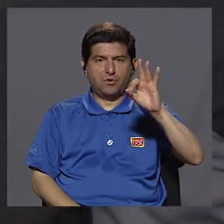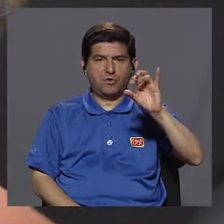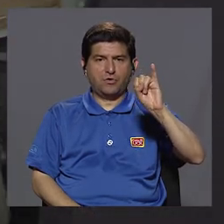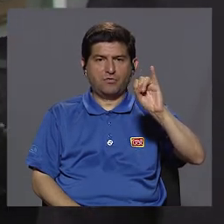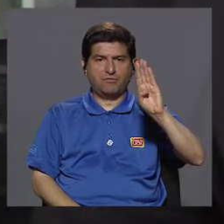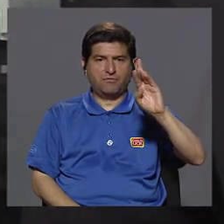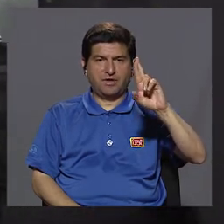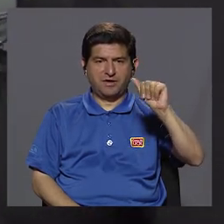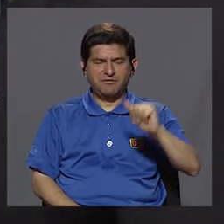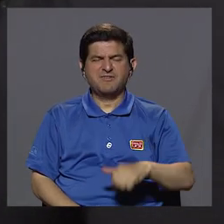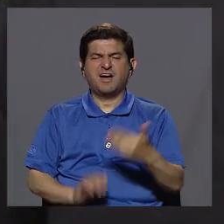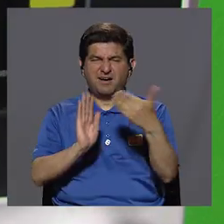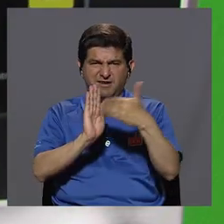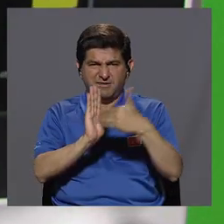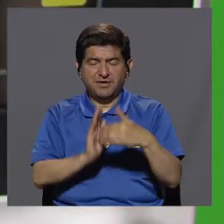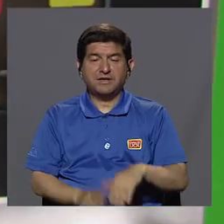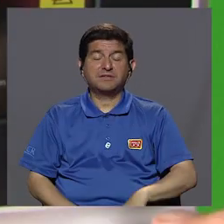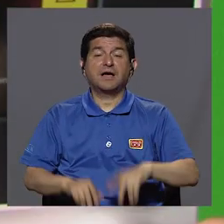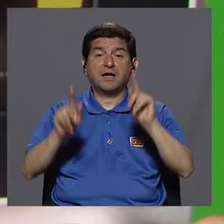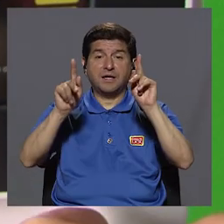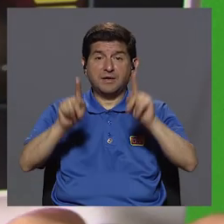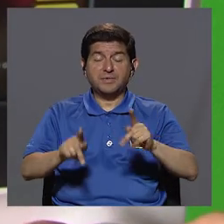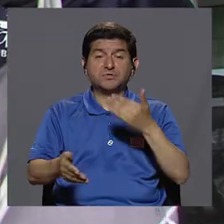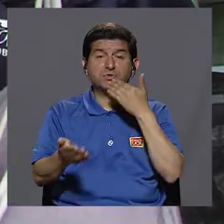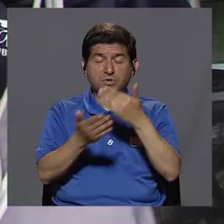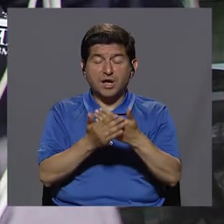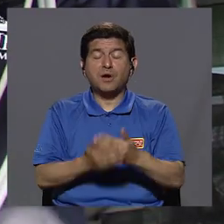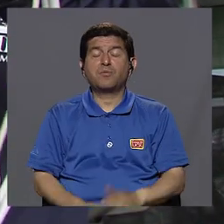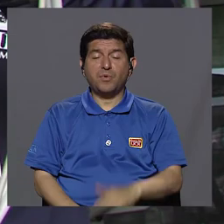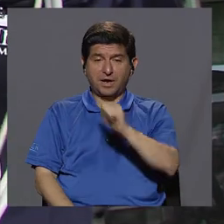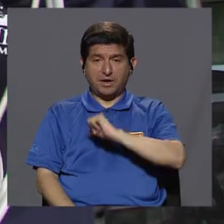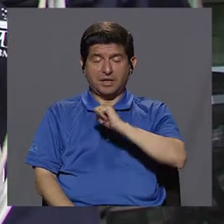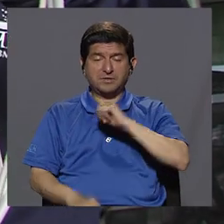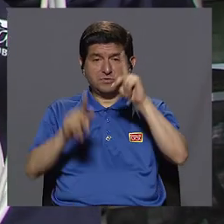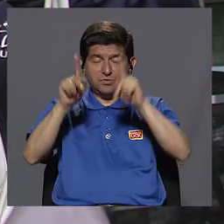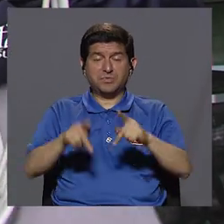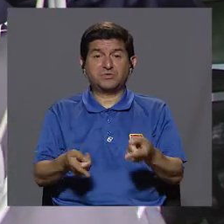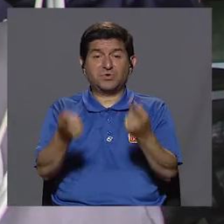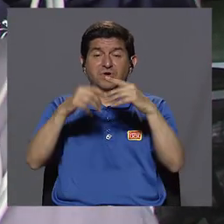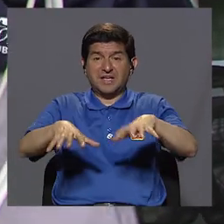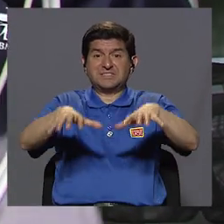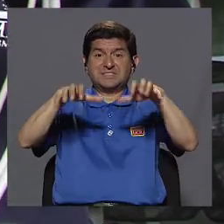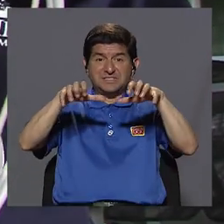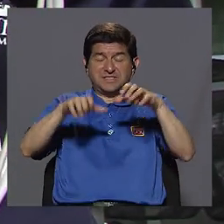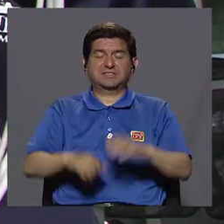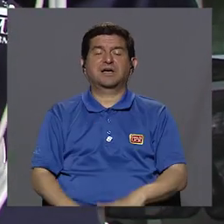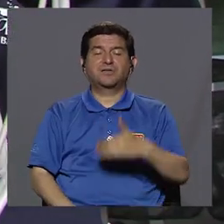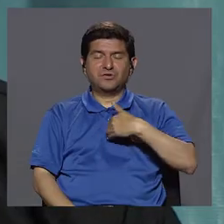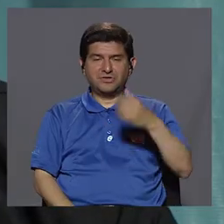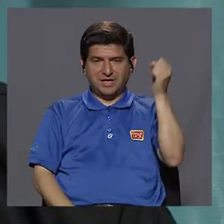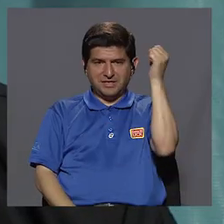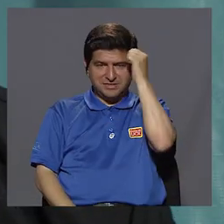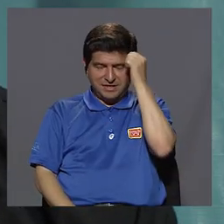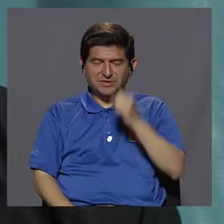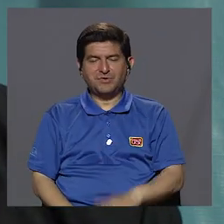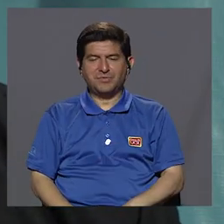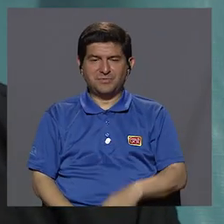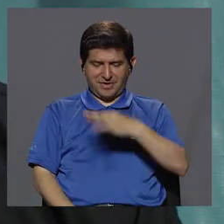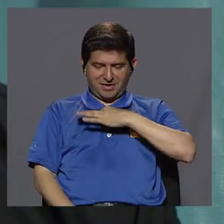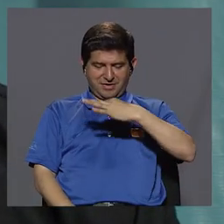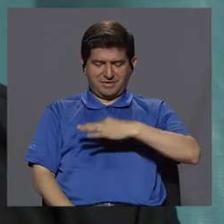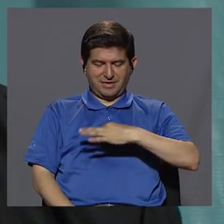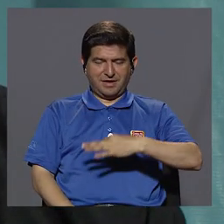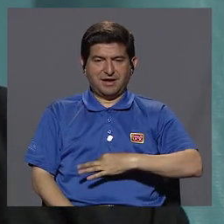buena actitud porque hay muchos pacientes que por ejemplo tienen siendo mb blanca o vienen estresados porque piensan que van a salir con equis o ye